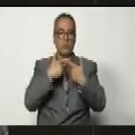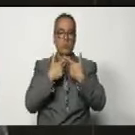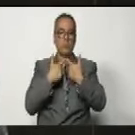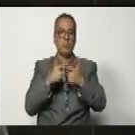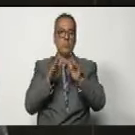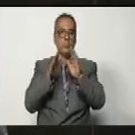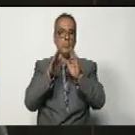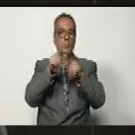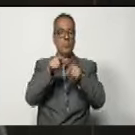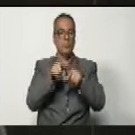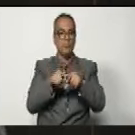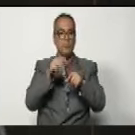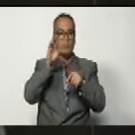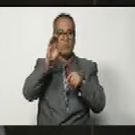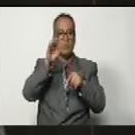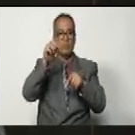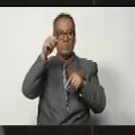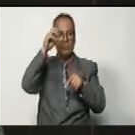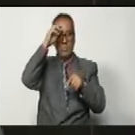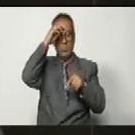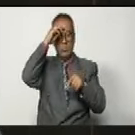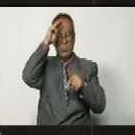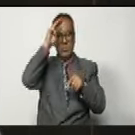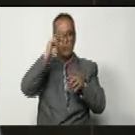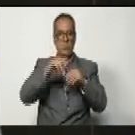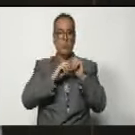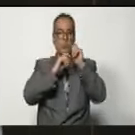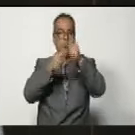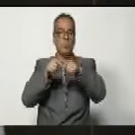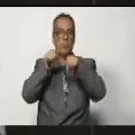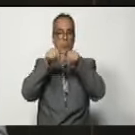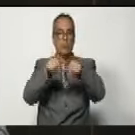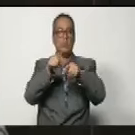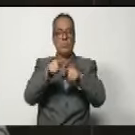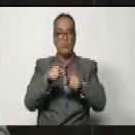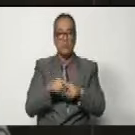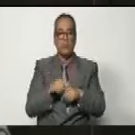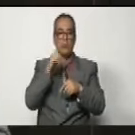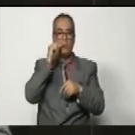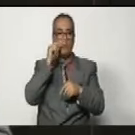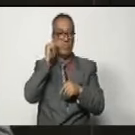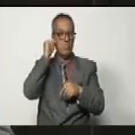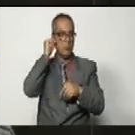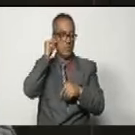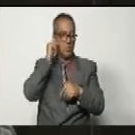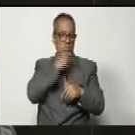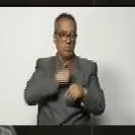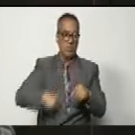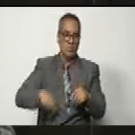libertad de ellos, de otorgarle esa nacionalidad, señor presidente,